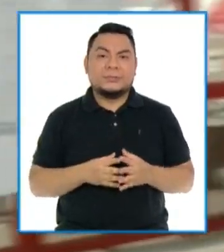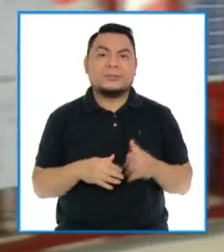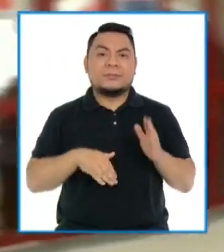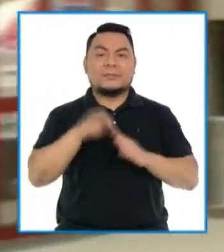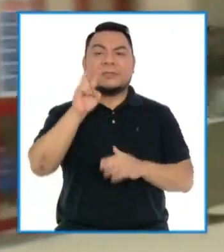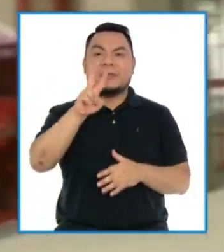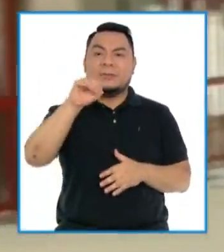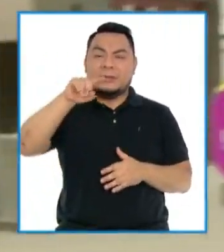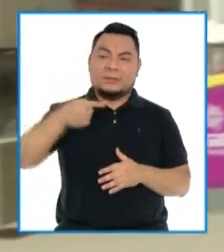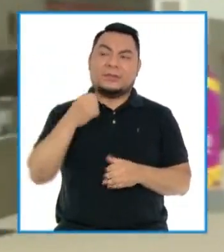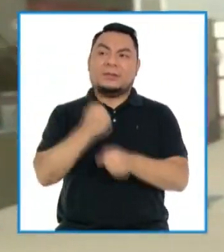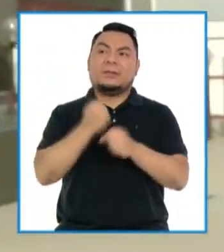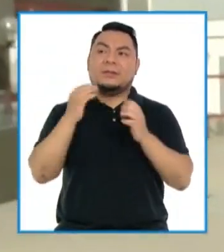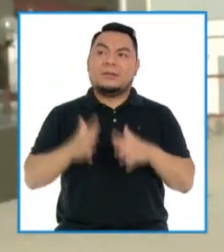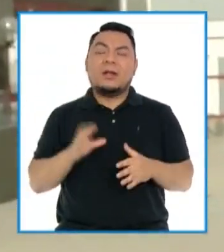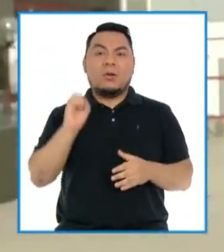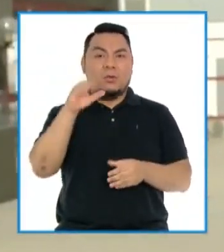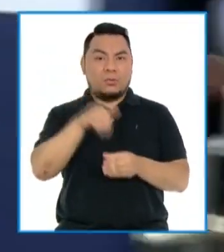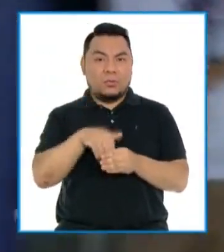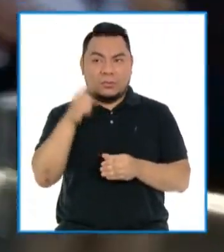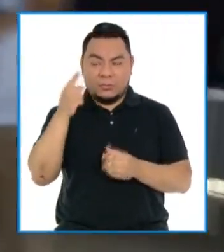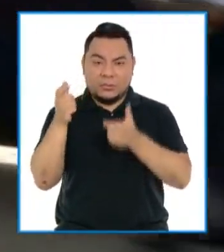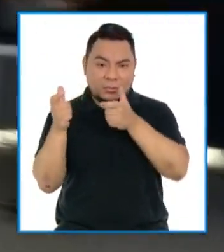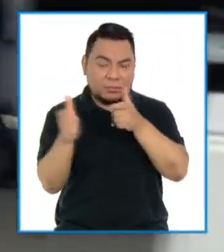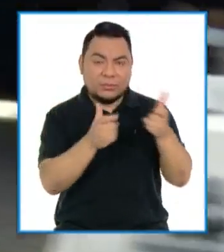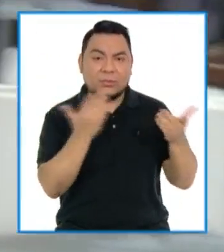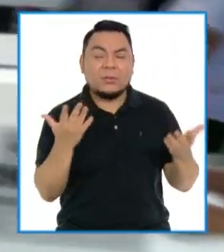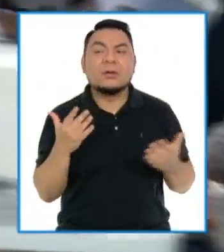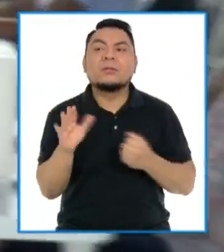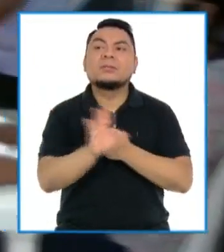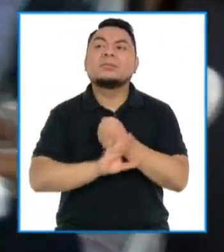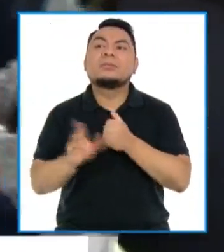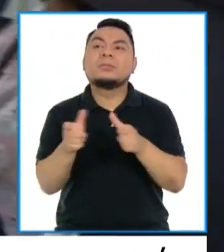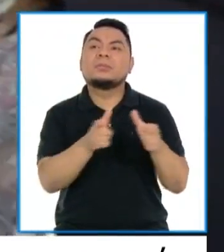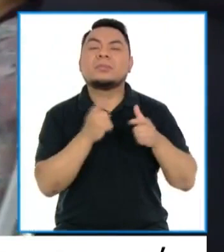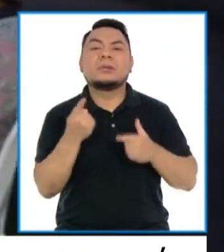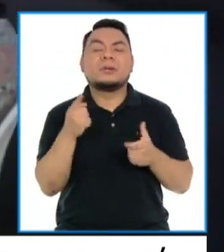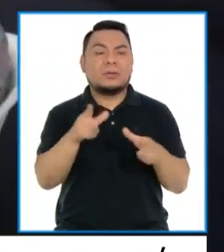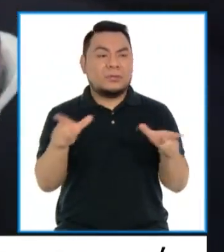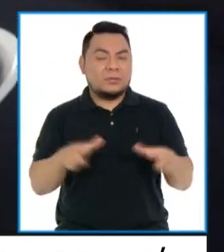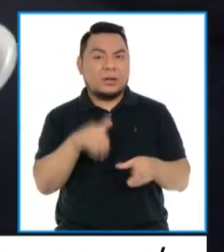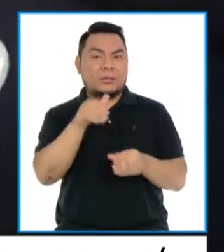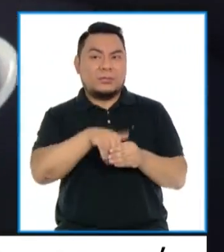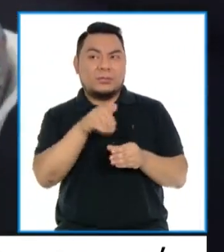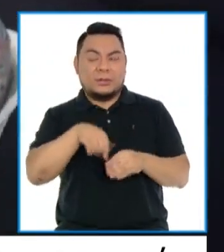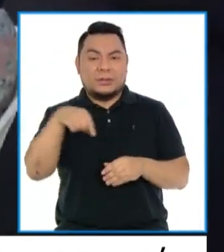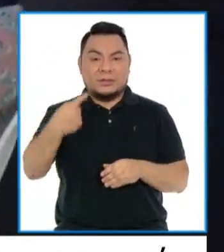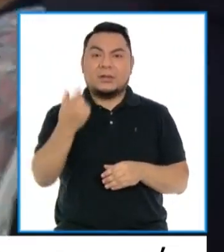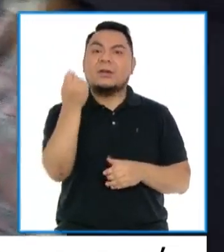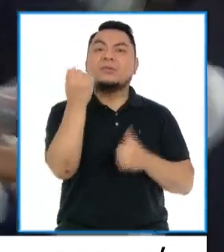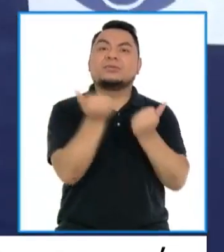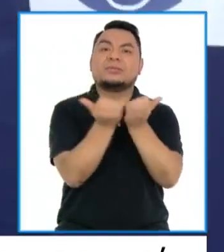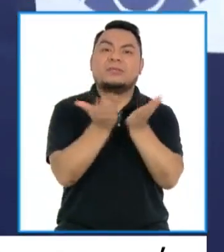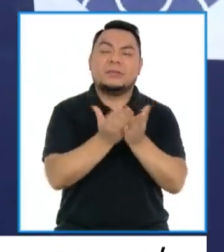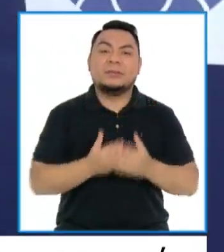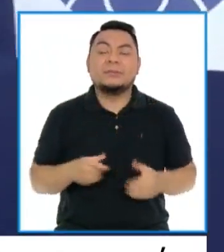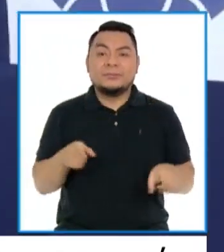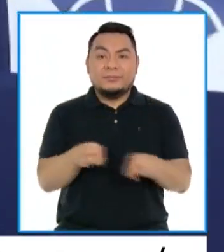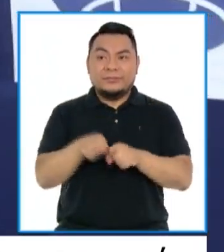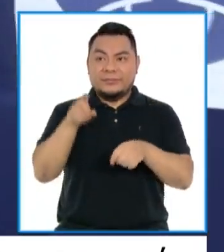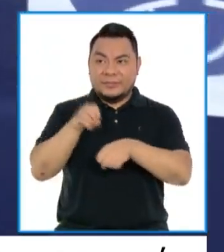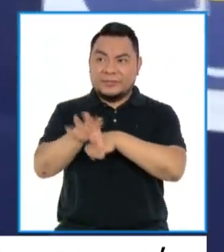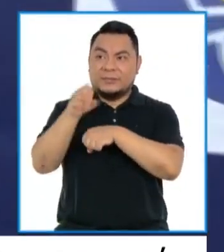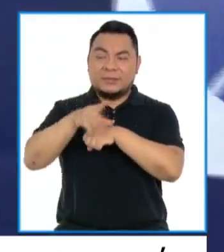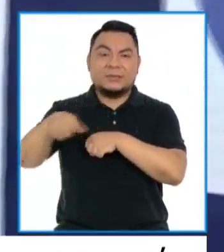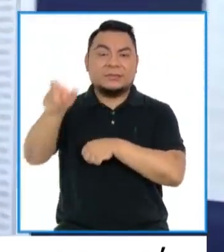Más de 20.000 trabajadores de la OMPE controlarán las medidas de bioseguridad en los centros de votación este 11 de abril. Además,